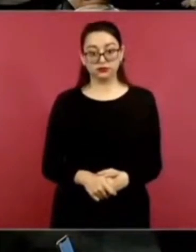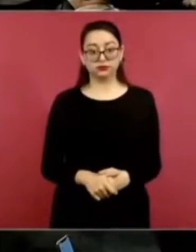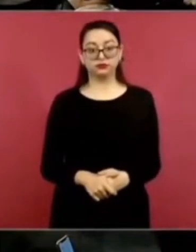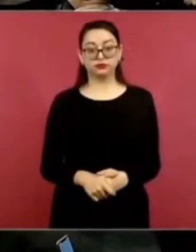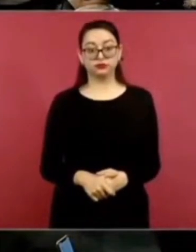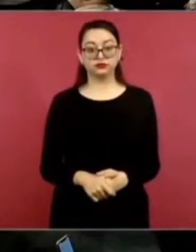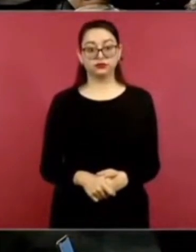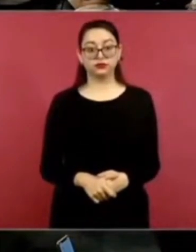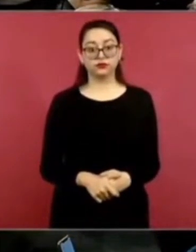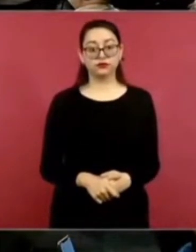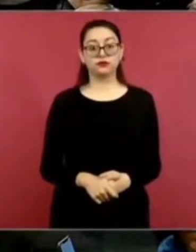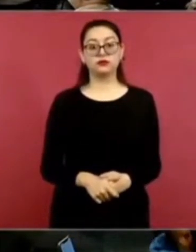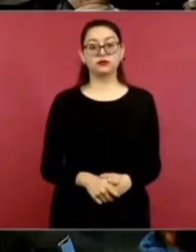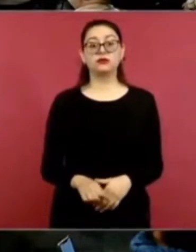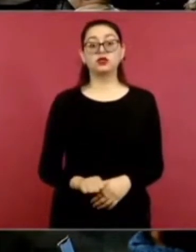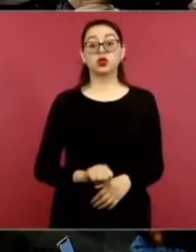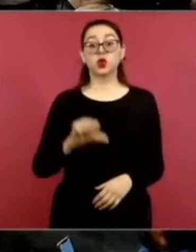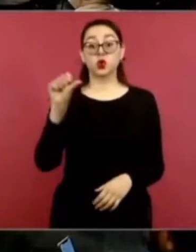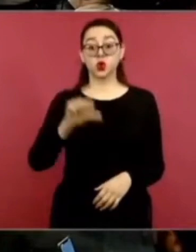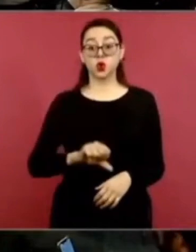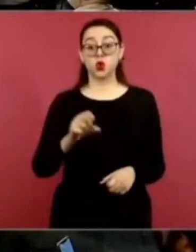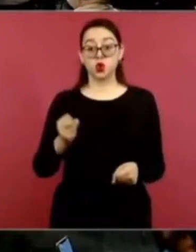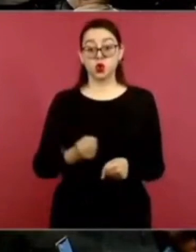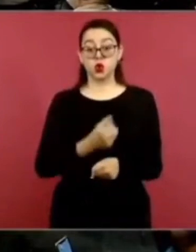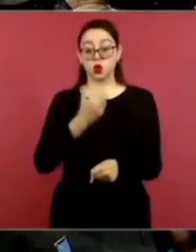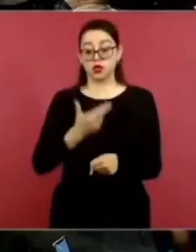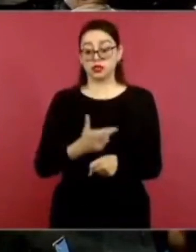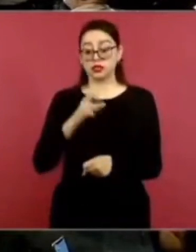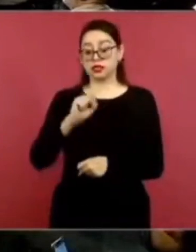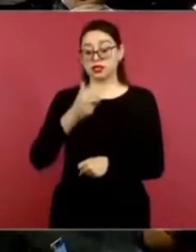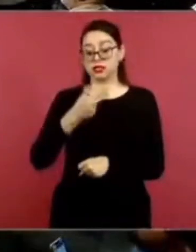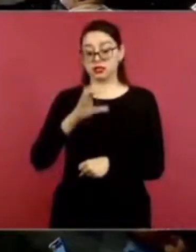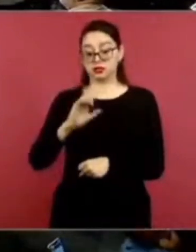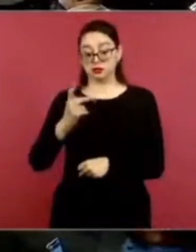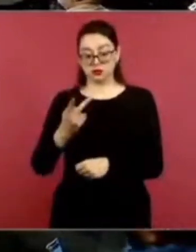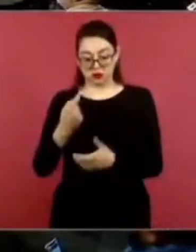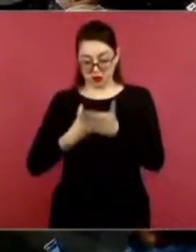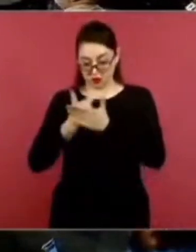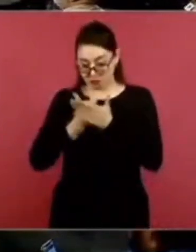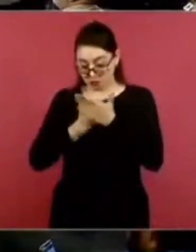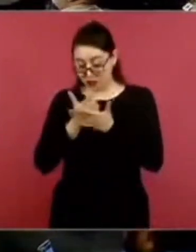Hoy hablaba el secretario de Hacienda de $1,000,000